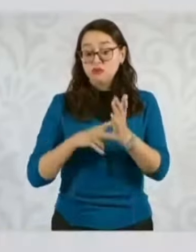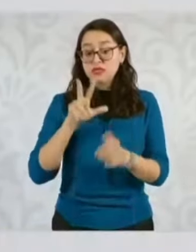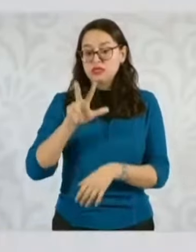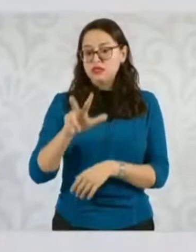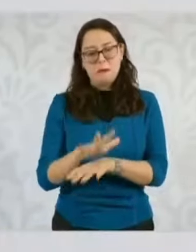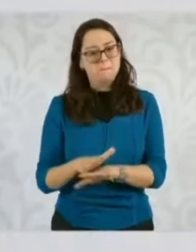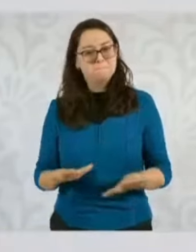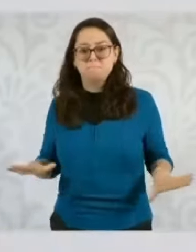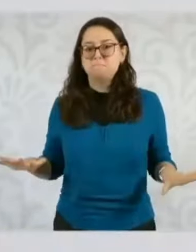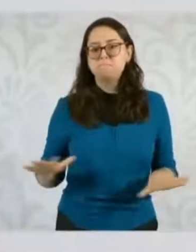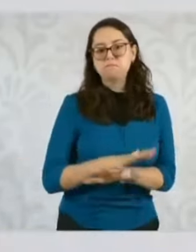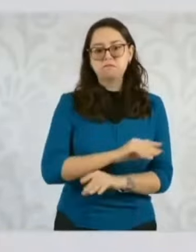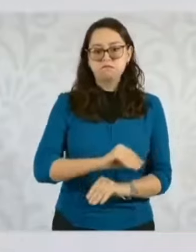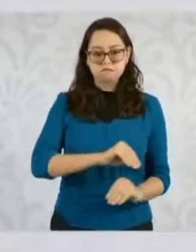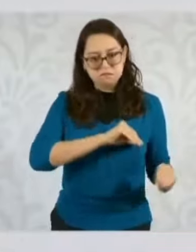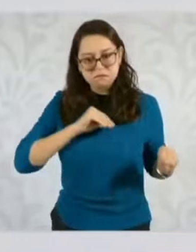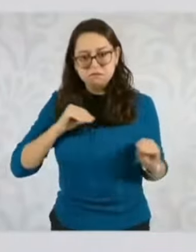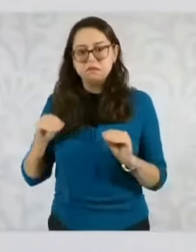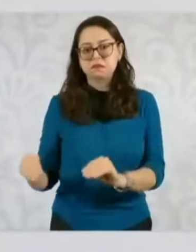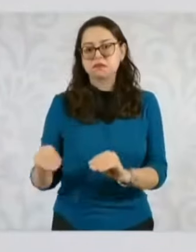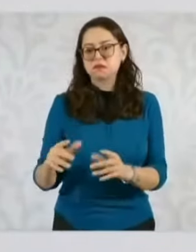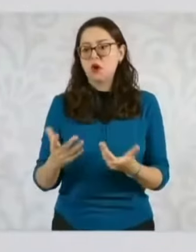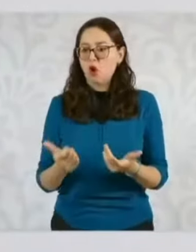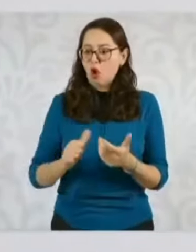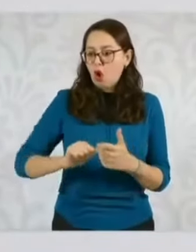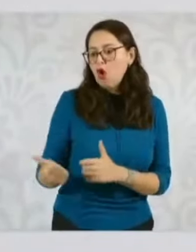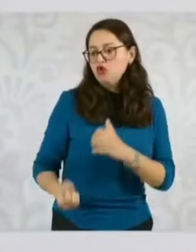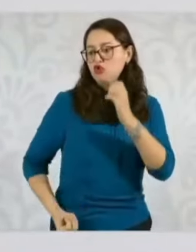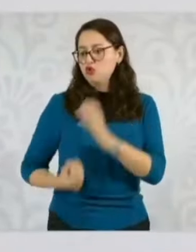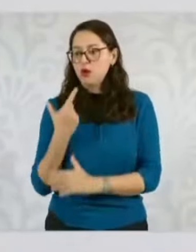el 2024 el pueblo nos dio su respaldo.